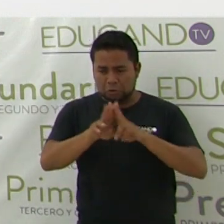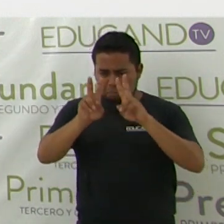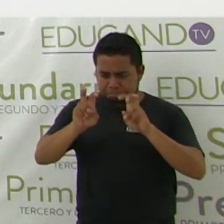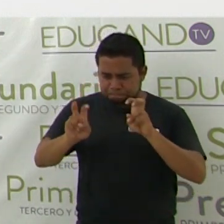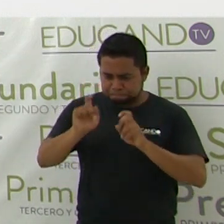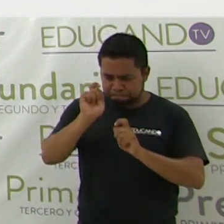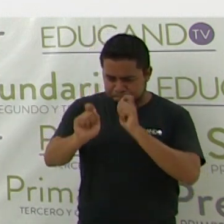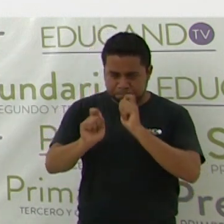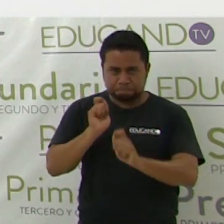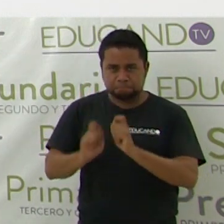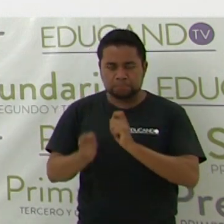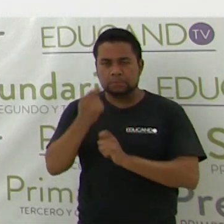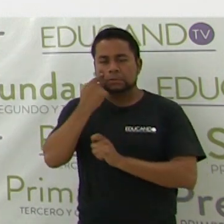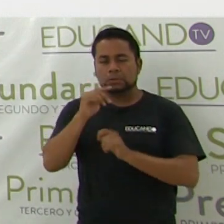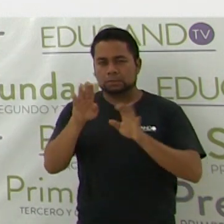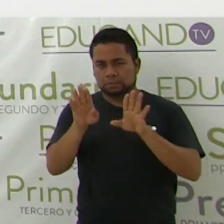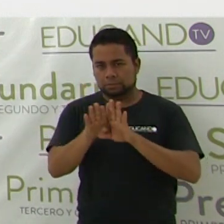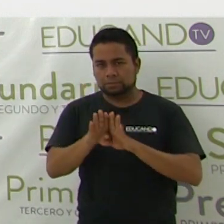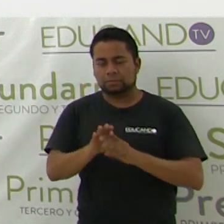de esta manera.